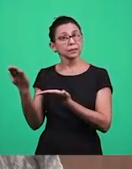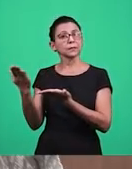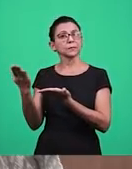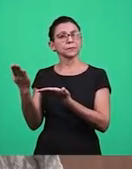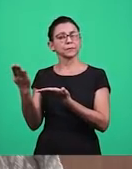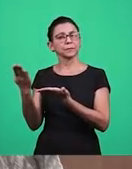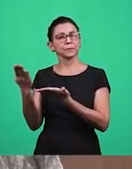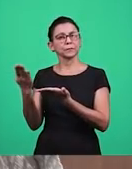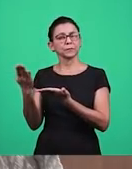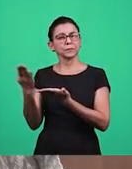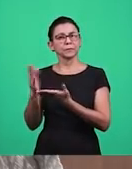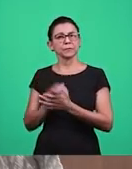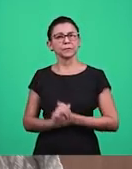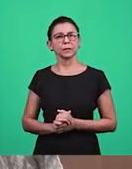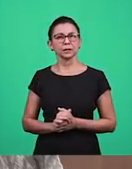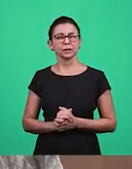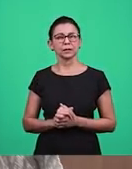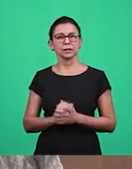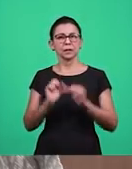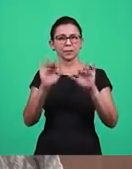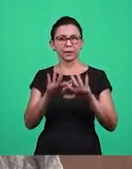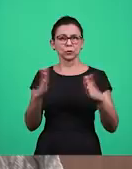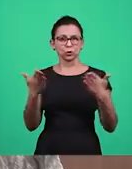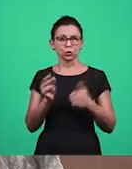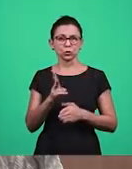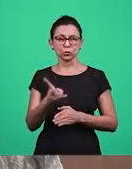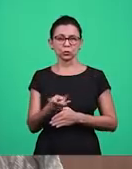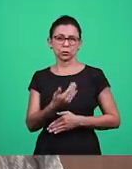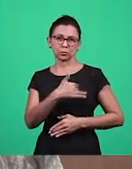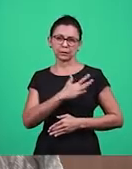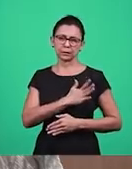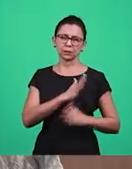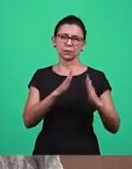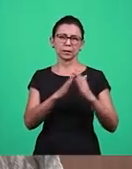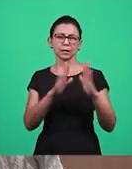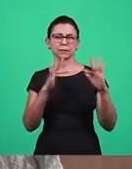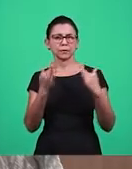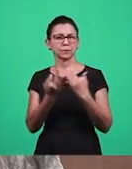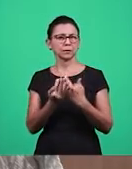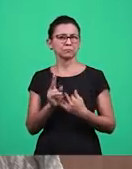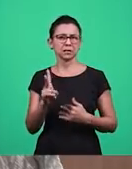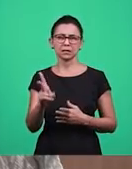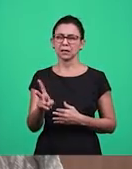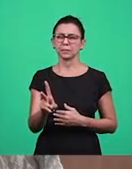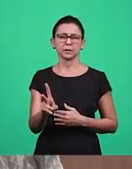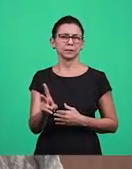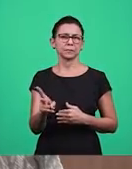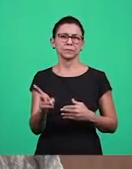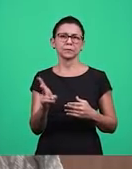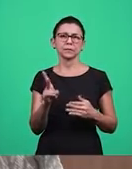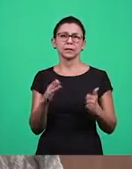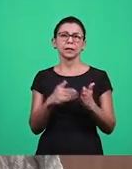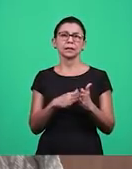Señor para que esta bendición pueda permanecer en su casa, en su vida, en su hogar, en todo tiempo,